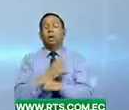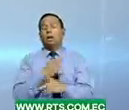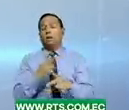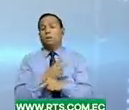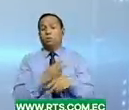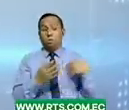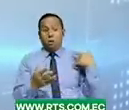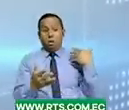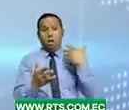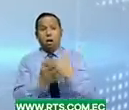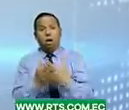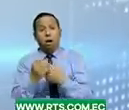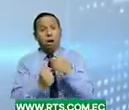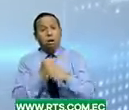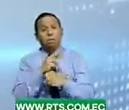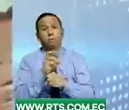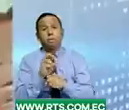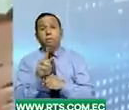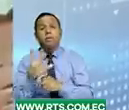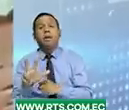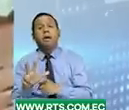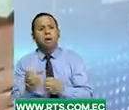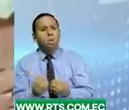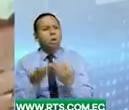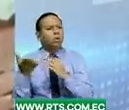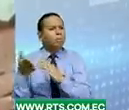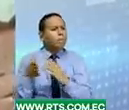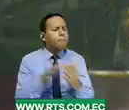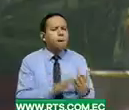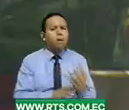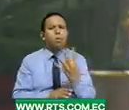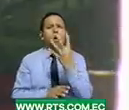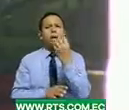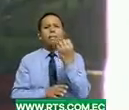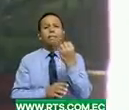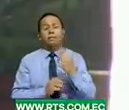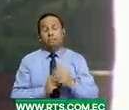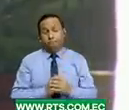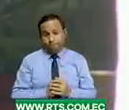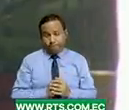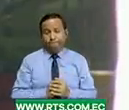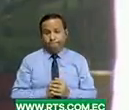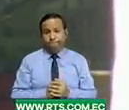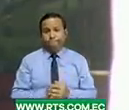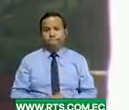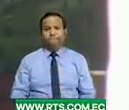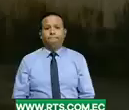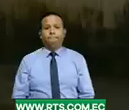ya se han cometido 40 asesinatos. Con